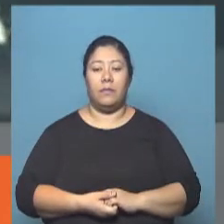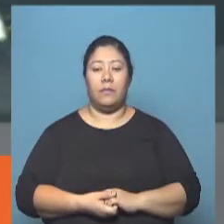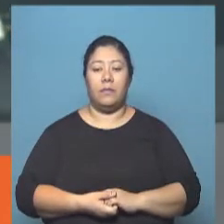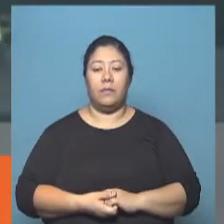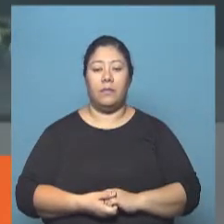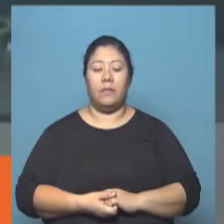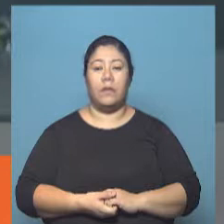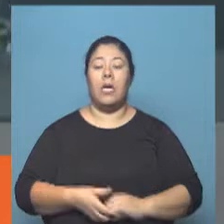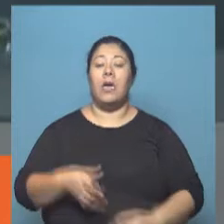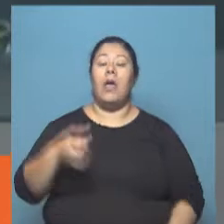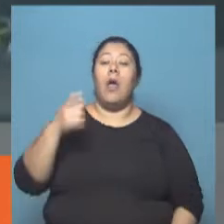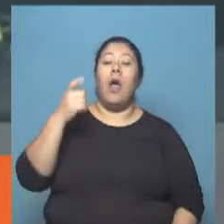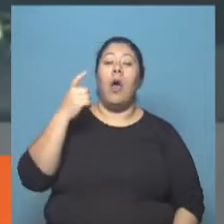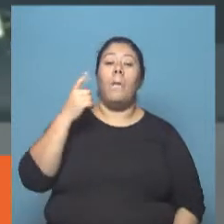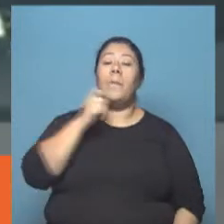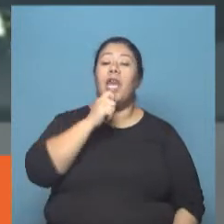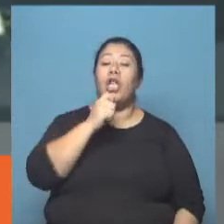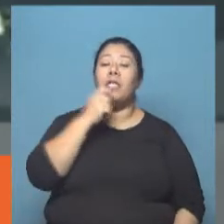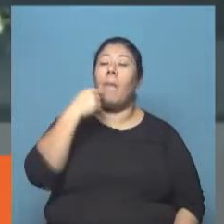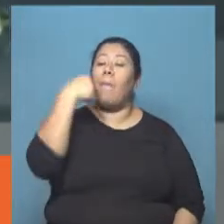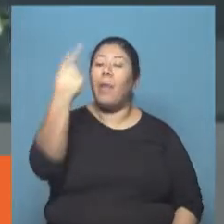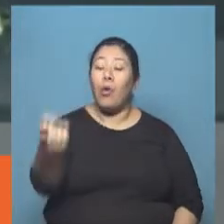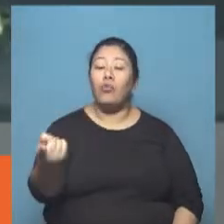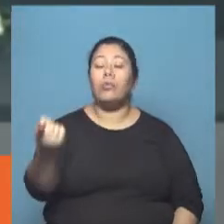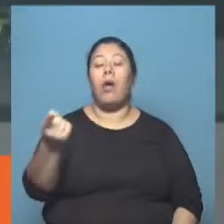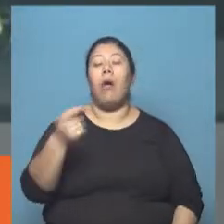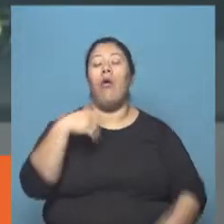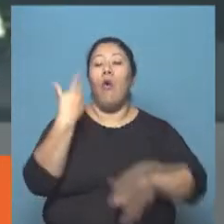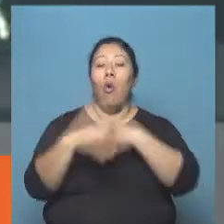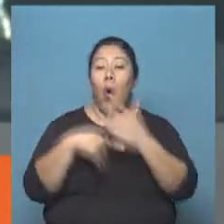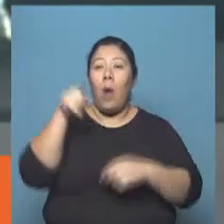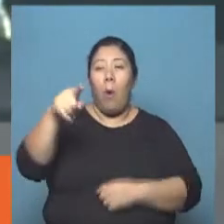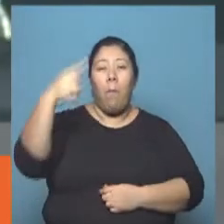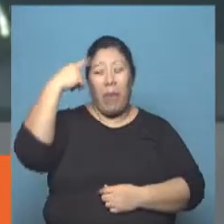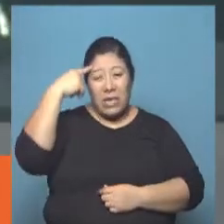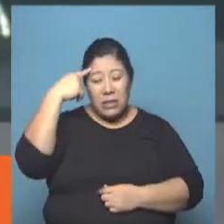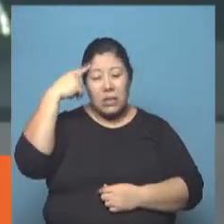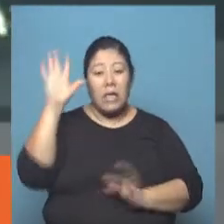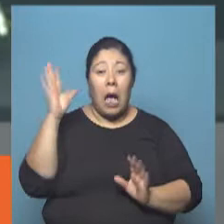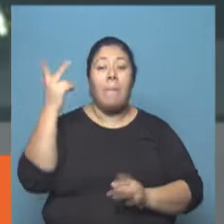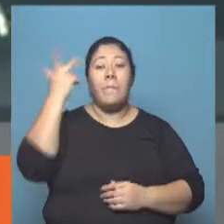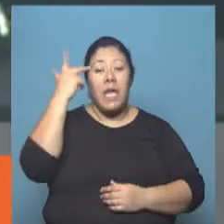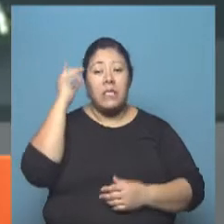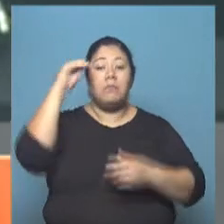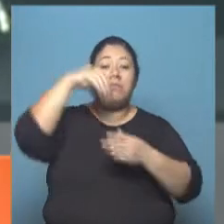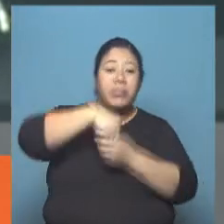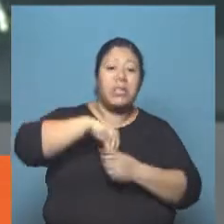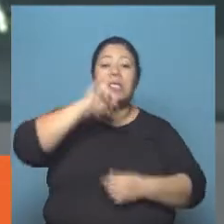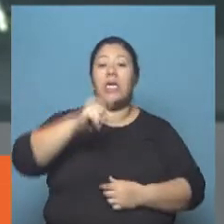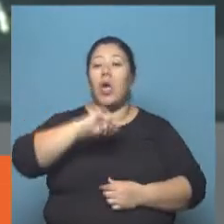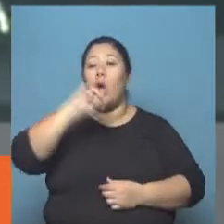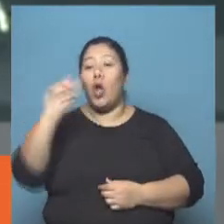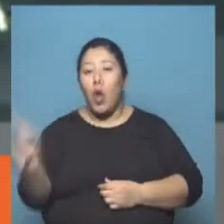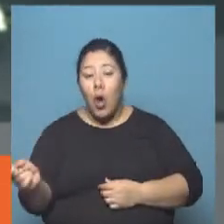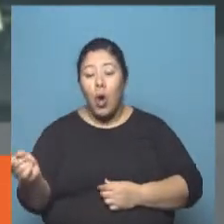preguntarte si Messi va a jugar este partido, si considerás que es necesario arriesgarlo, y cuáles van a ser los criterios para tomar la decisión, si van a ser